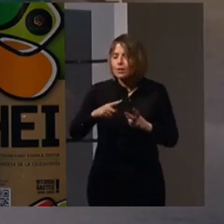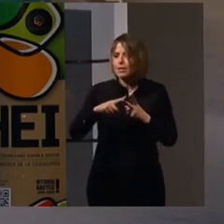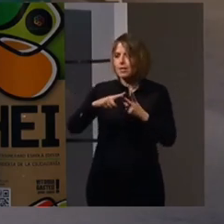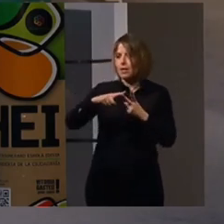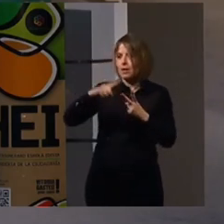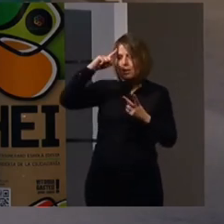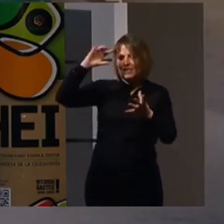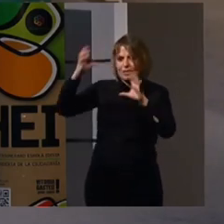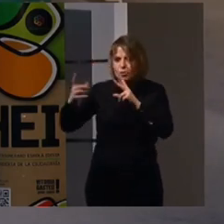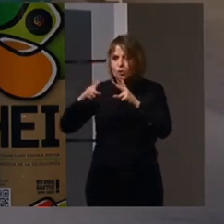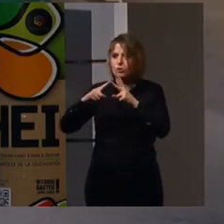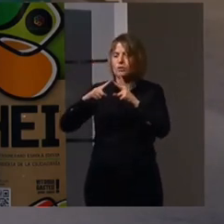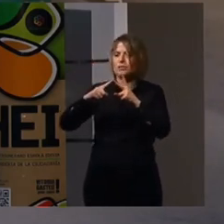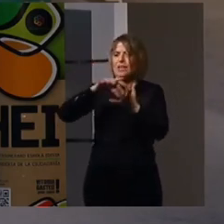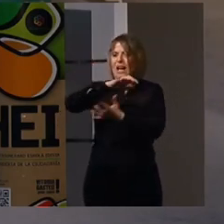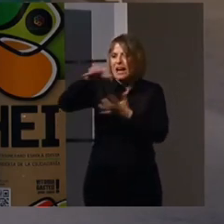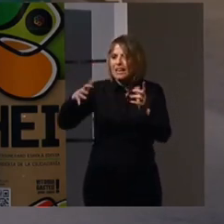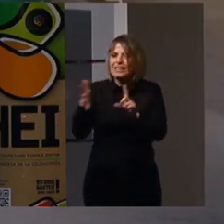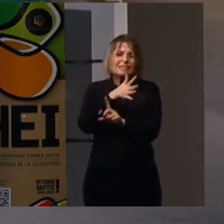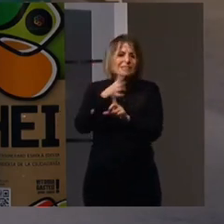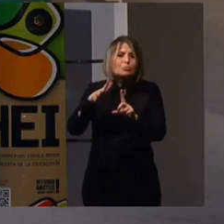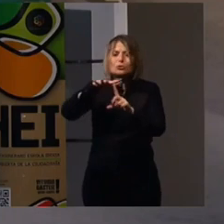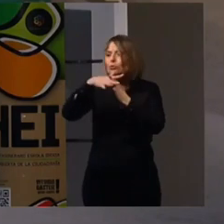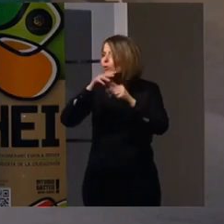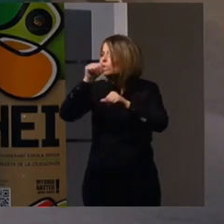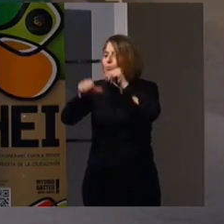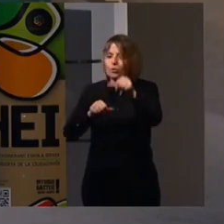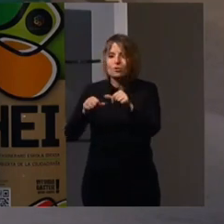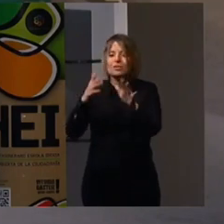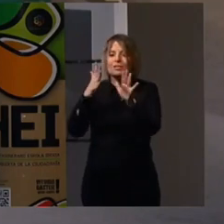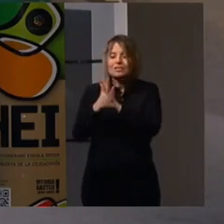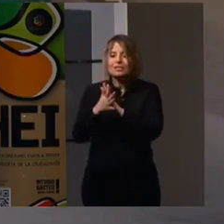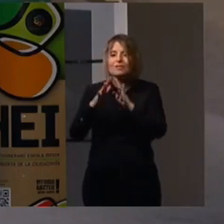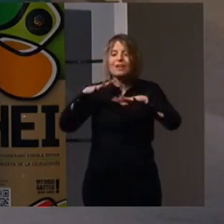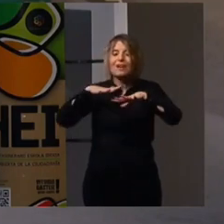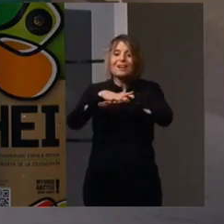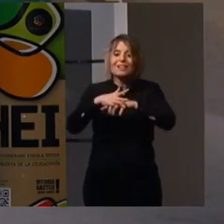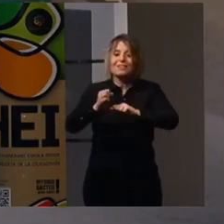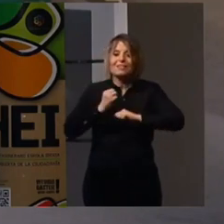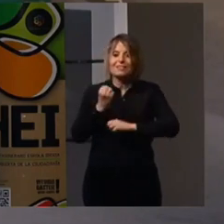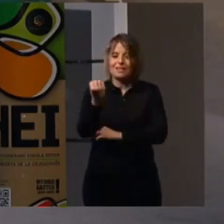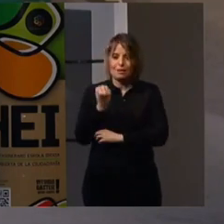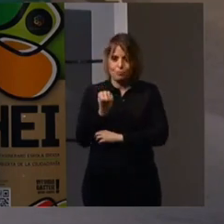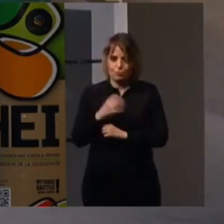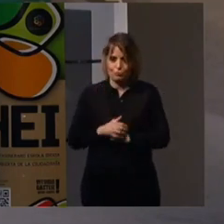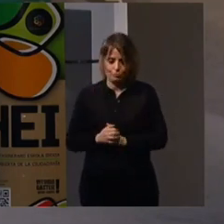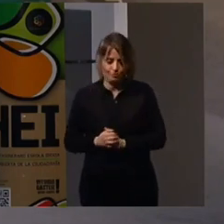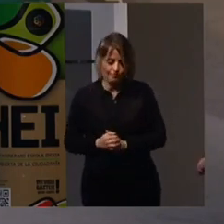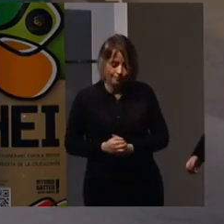episodio psicótico, sea un episodio depresivo mayor, cualquier evento adverso, es disponer de una buena red de apoyo. Ahora